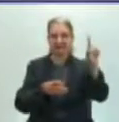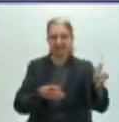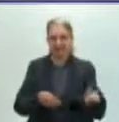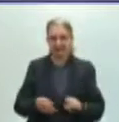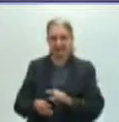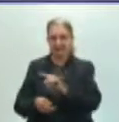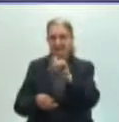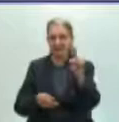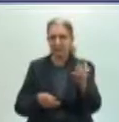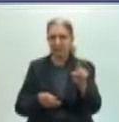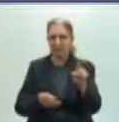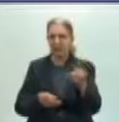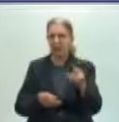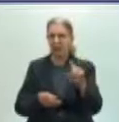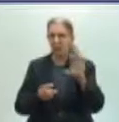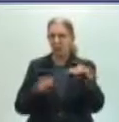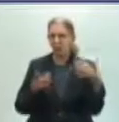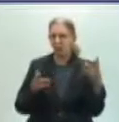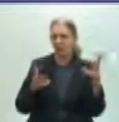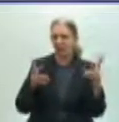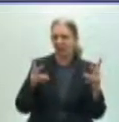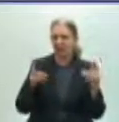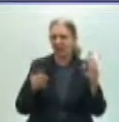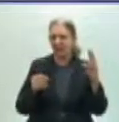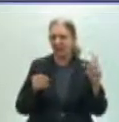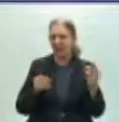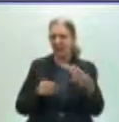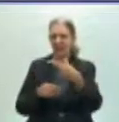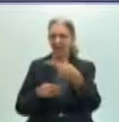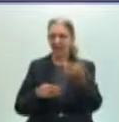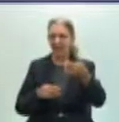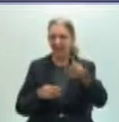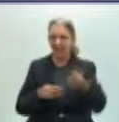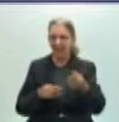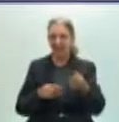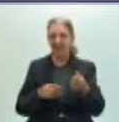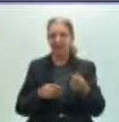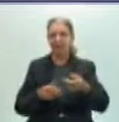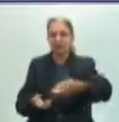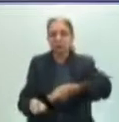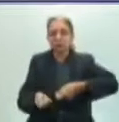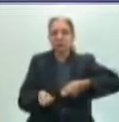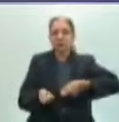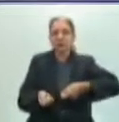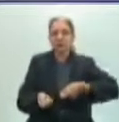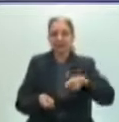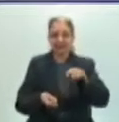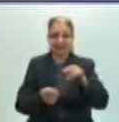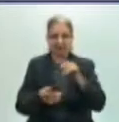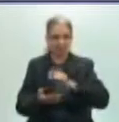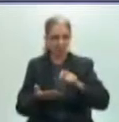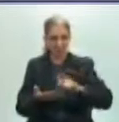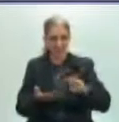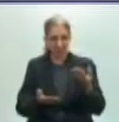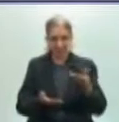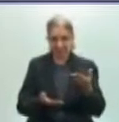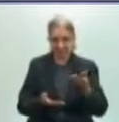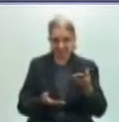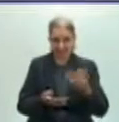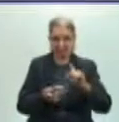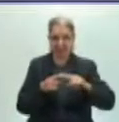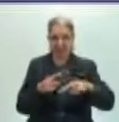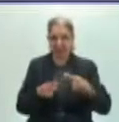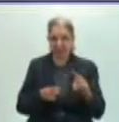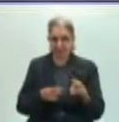cantidad de hectáreas sembradas de yuca. Copia rápidamente esta información para que luego lo